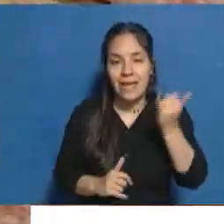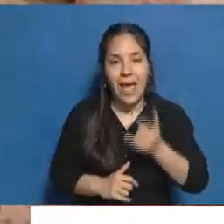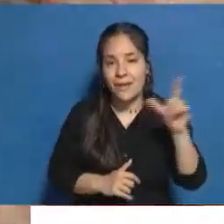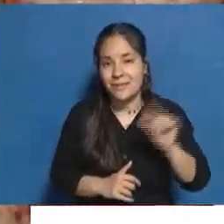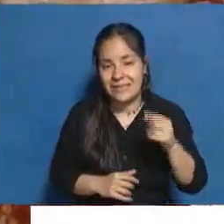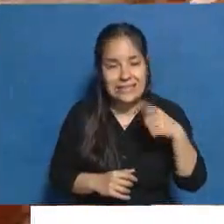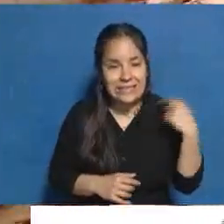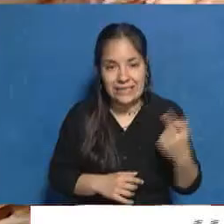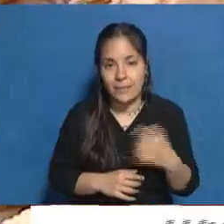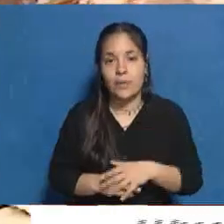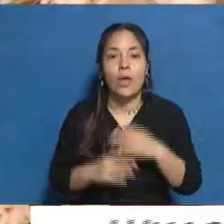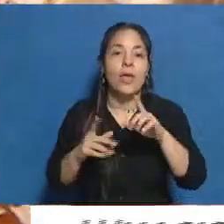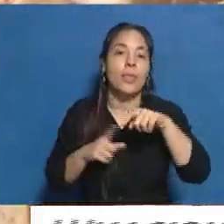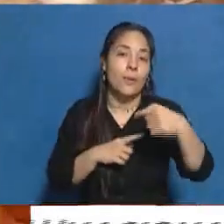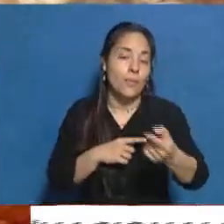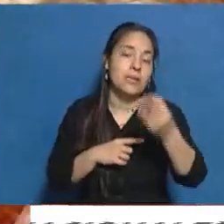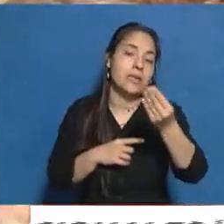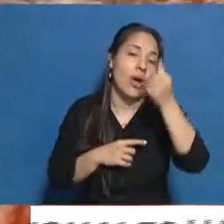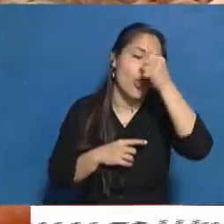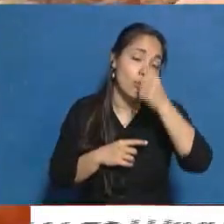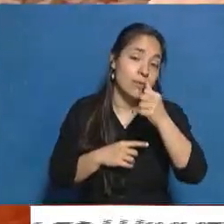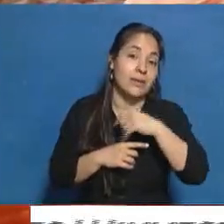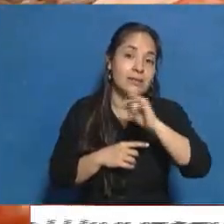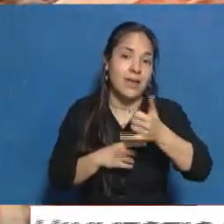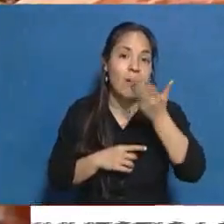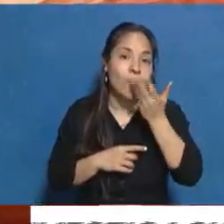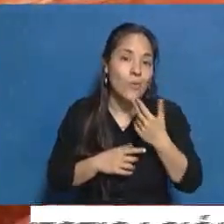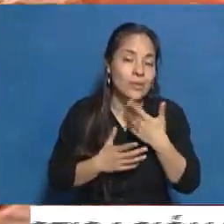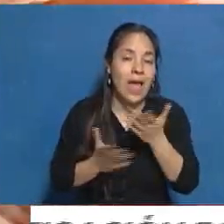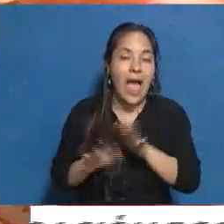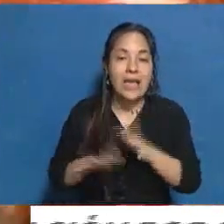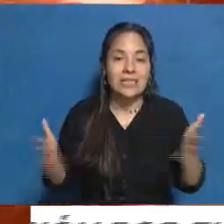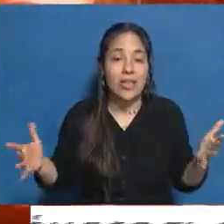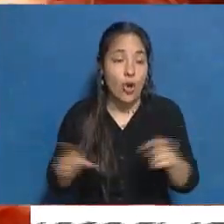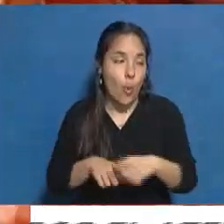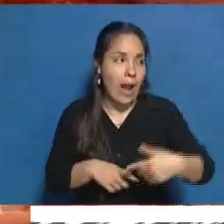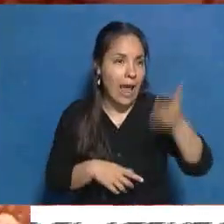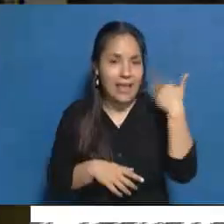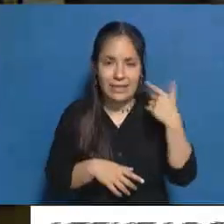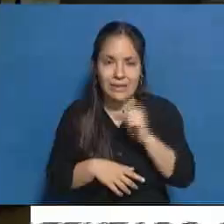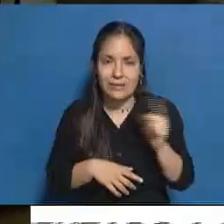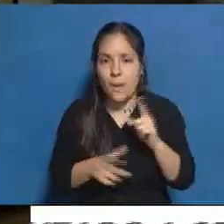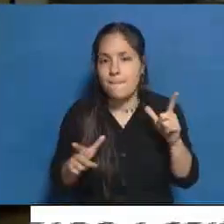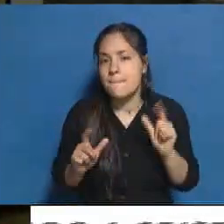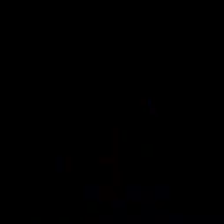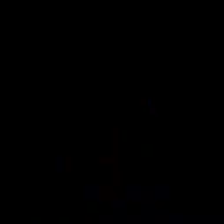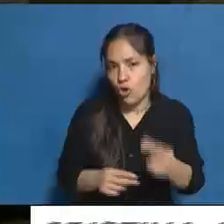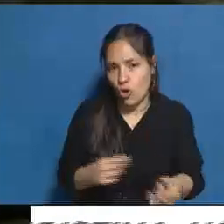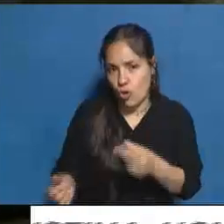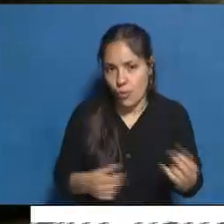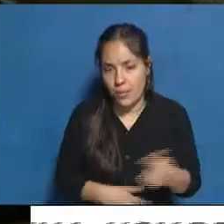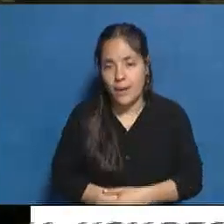el entre el fin de ser los fin de semana y si la gente sea un gusto en el asado pero no es tanto como antes serían menos cantidad Sí se